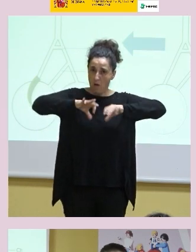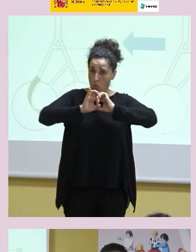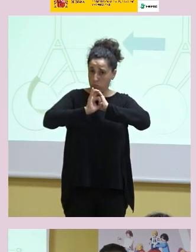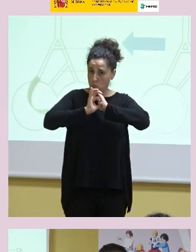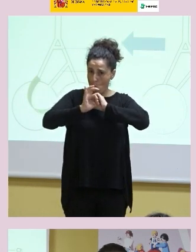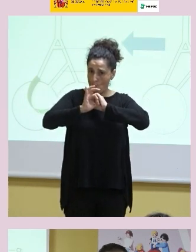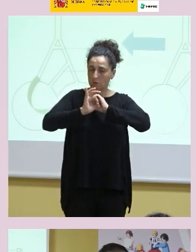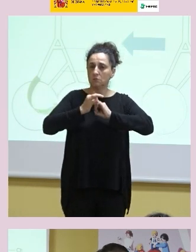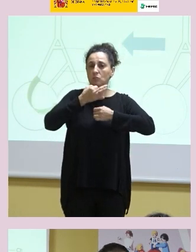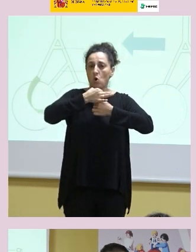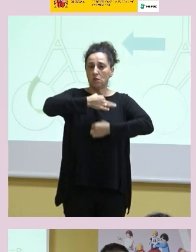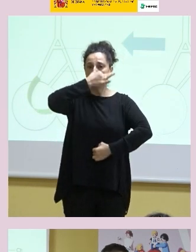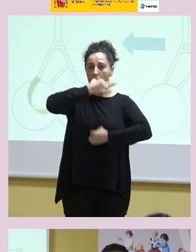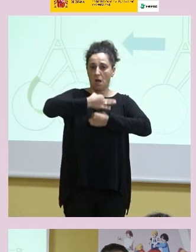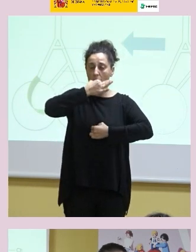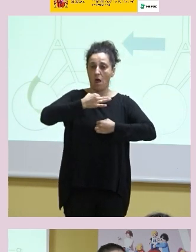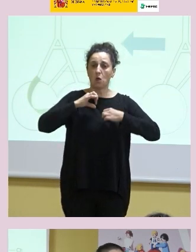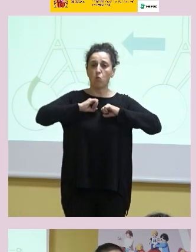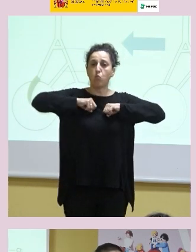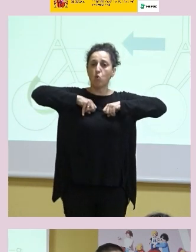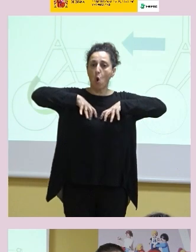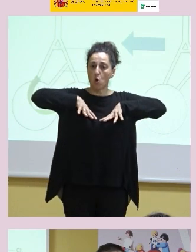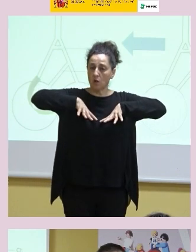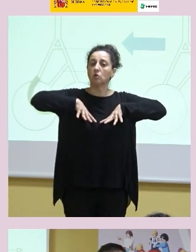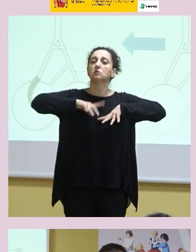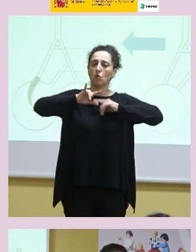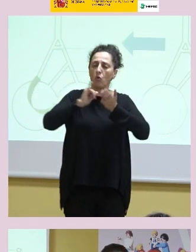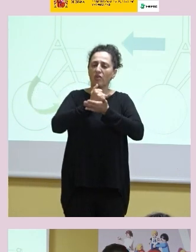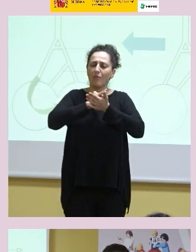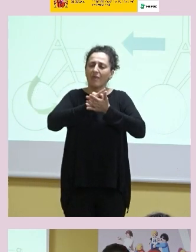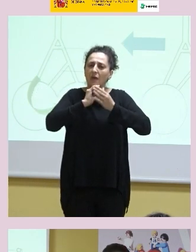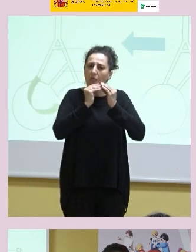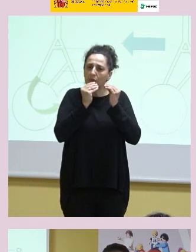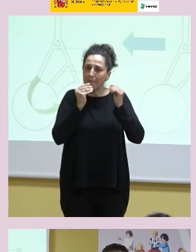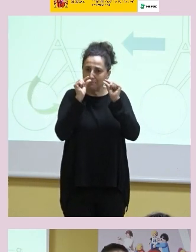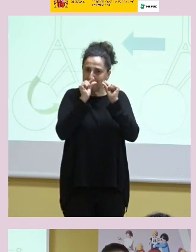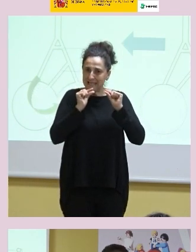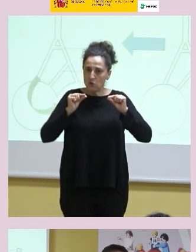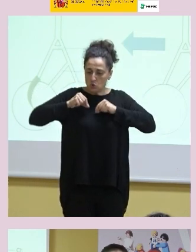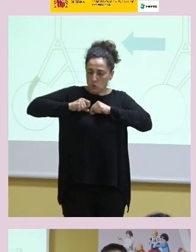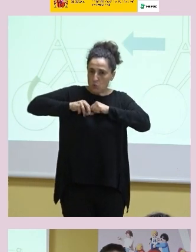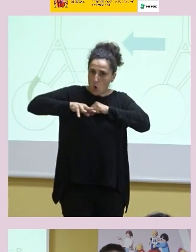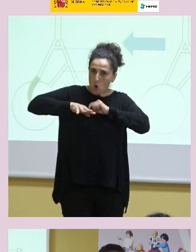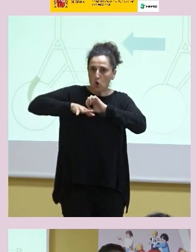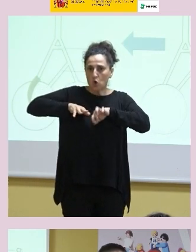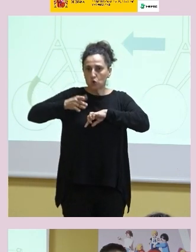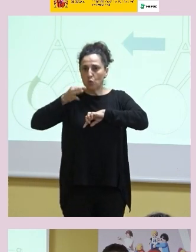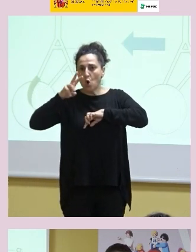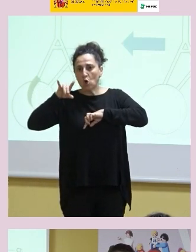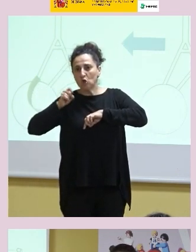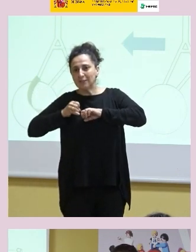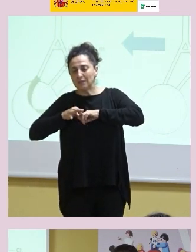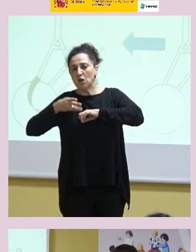como puede ser la tráquea o los bronquios, que a todos nos suenan, y se va dividiendo en canales cada vez más pequeñitos, ¿no? Bronquios, bronquios